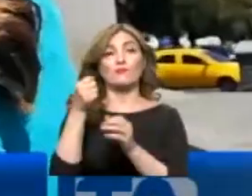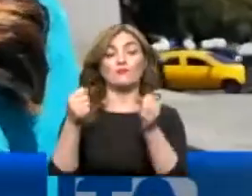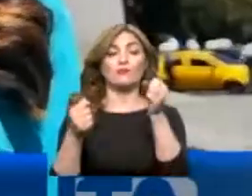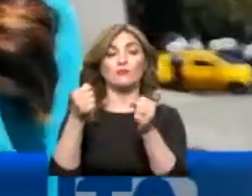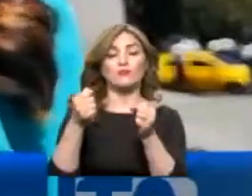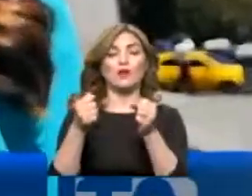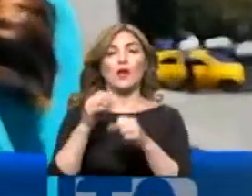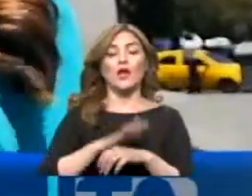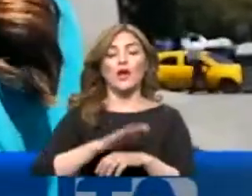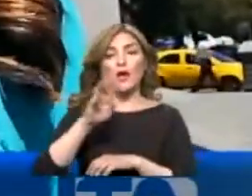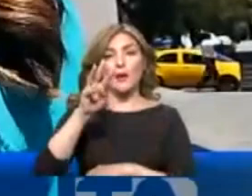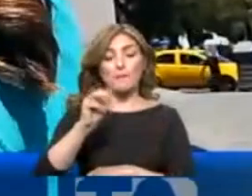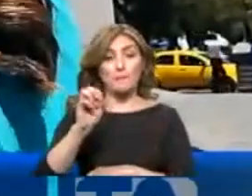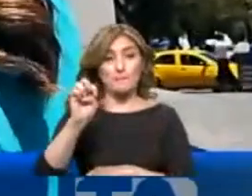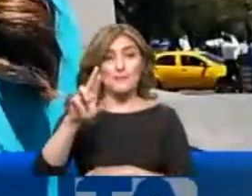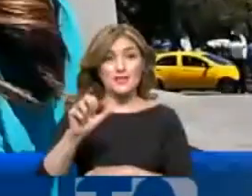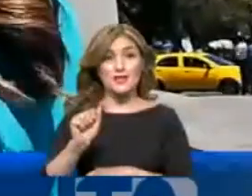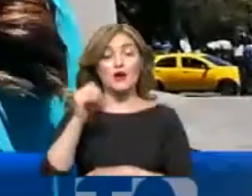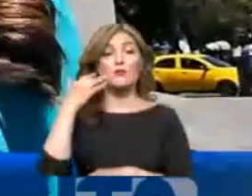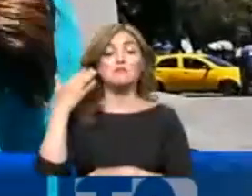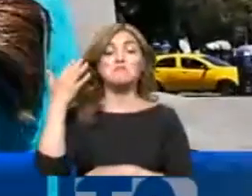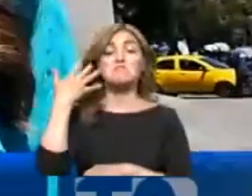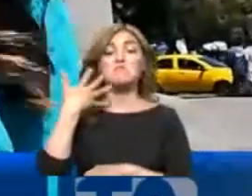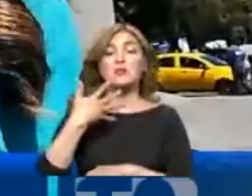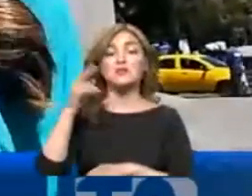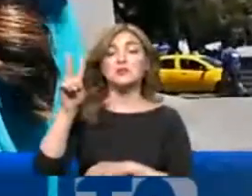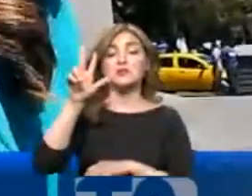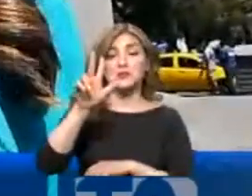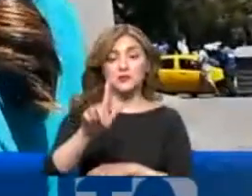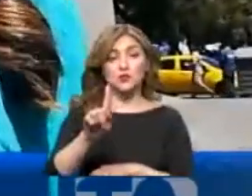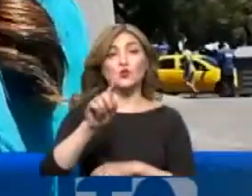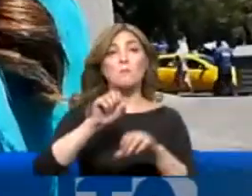31 de mayo. Ella cumple medidas cautelares como la prohibición